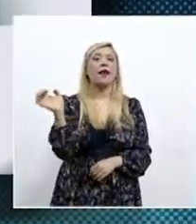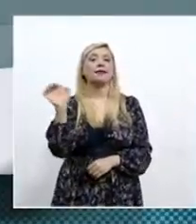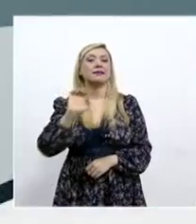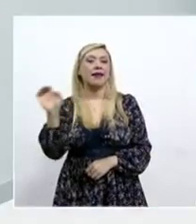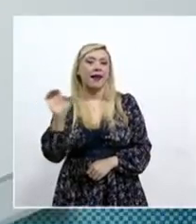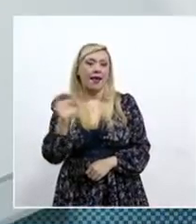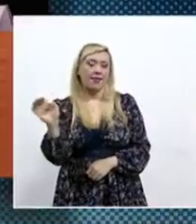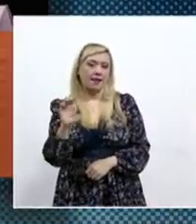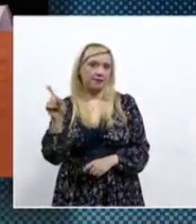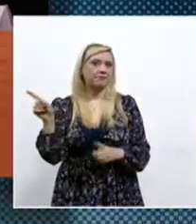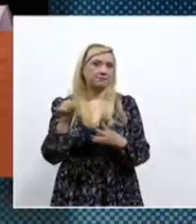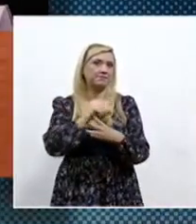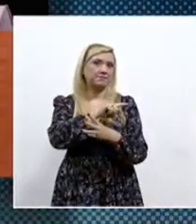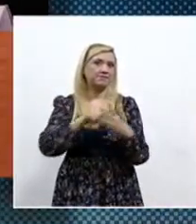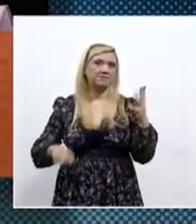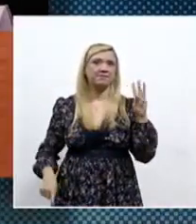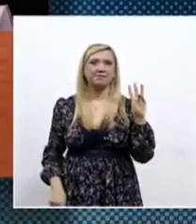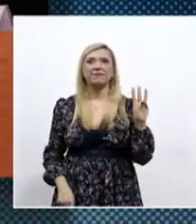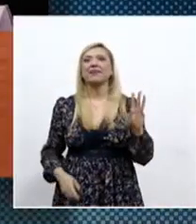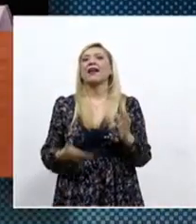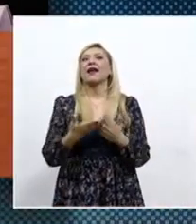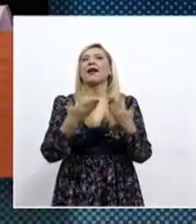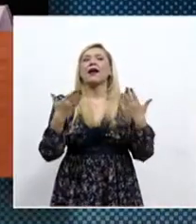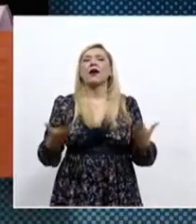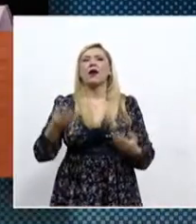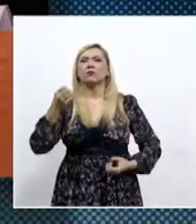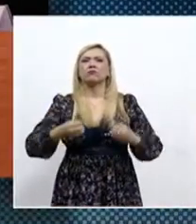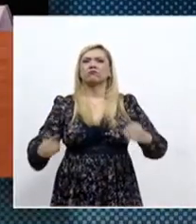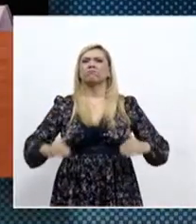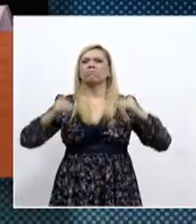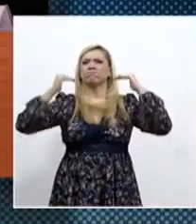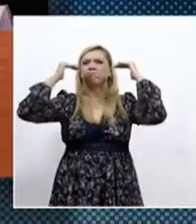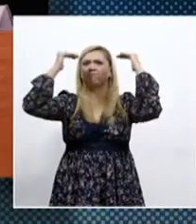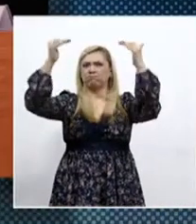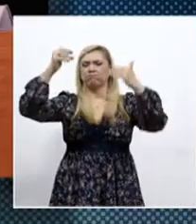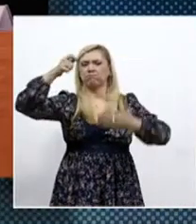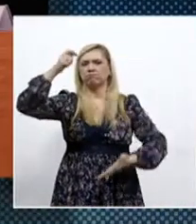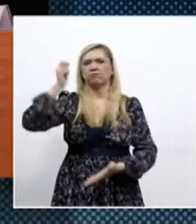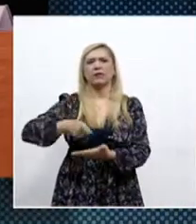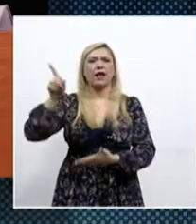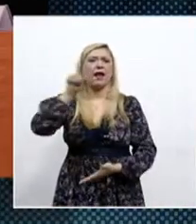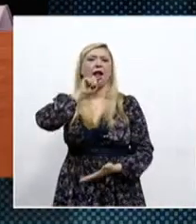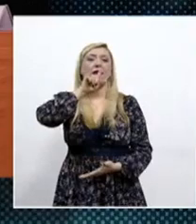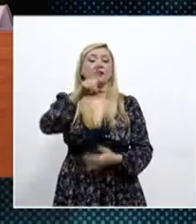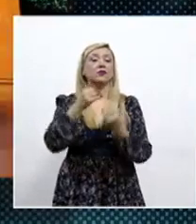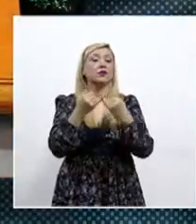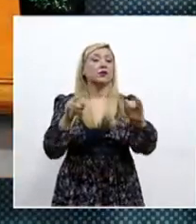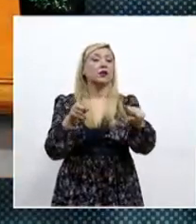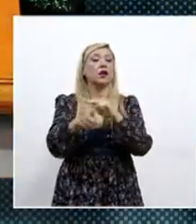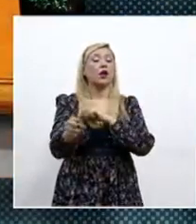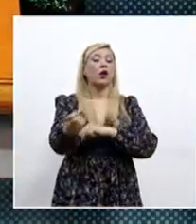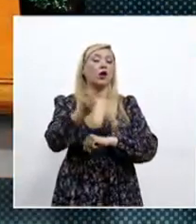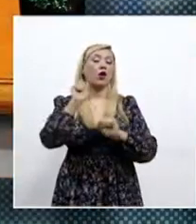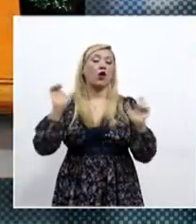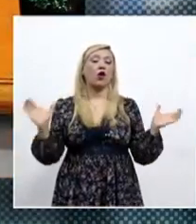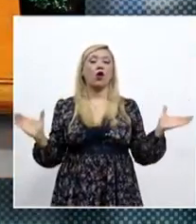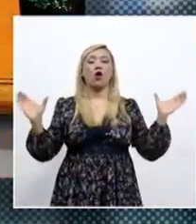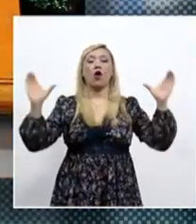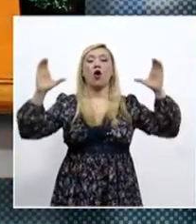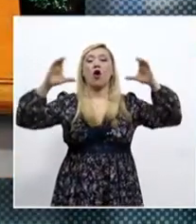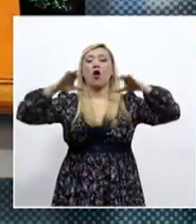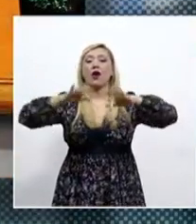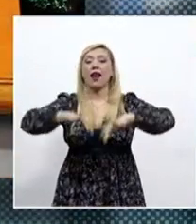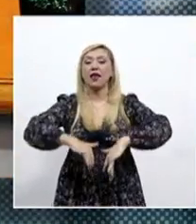que está lista para enfrentar las cargas de trabajo, los retos, desafíos que tendrá el proceso electoral